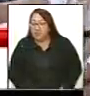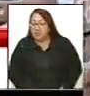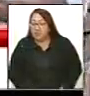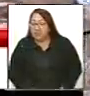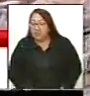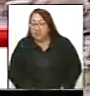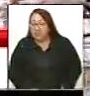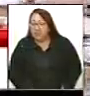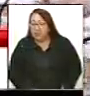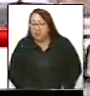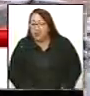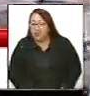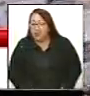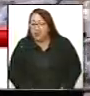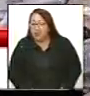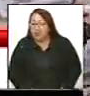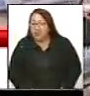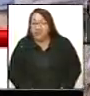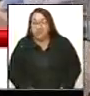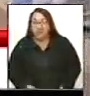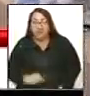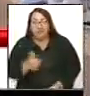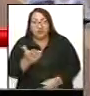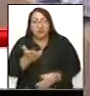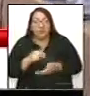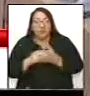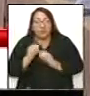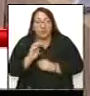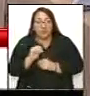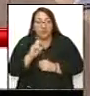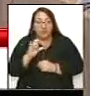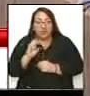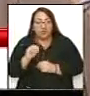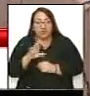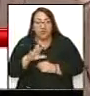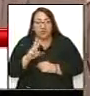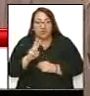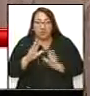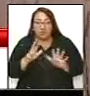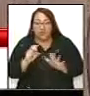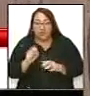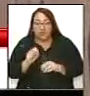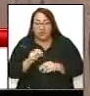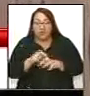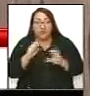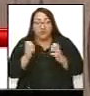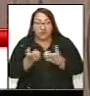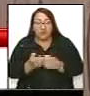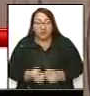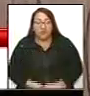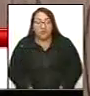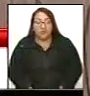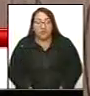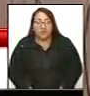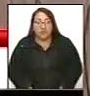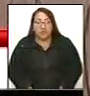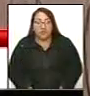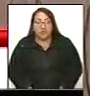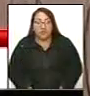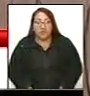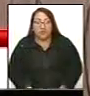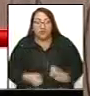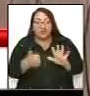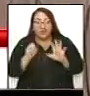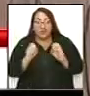También hay otro pedido, colegas, mediante la moción 5280, el Pleno del Congreso aprobó otorgar por 60 días